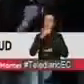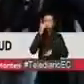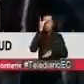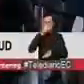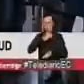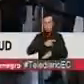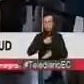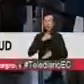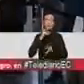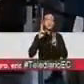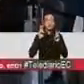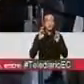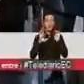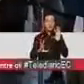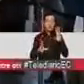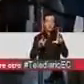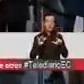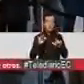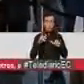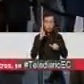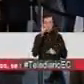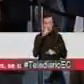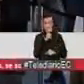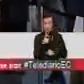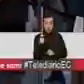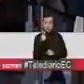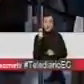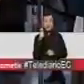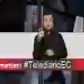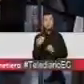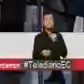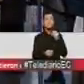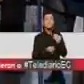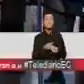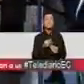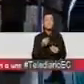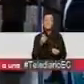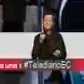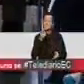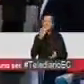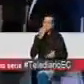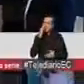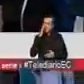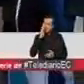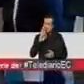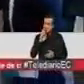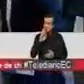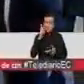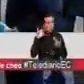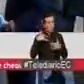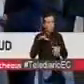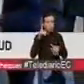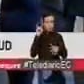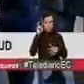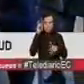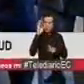determinación. La corrupción y la fiscalización hay que perseguirla, esté donde esté, venga